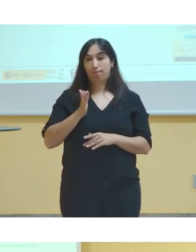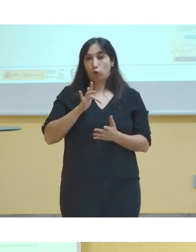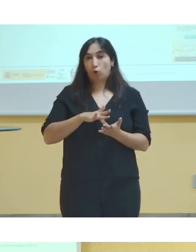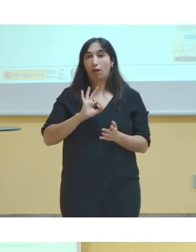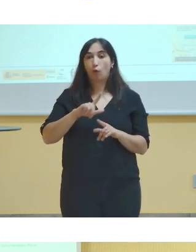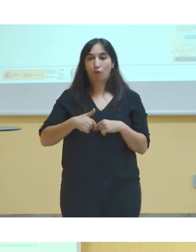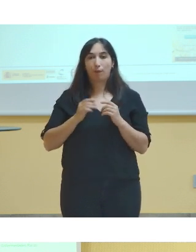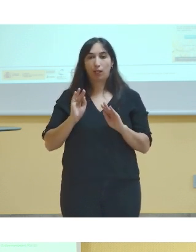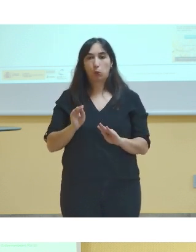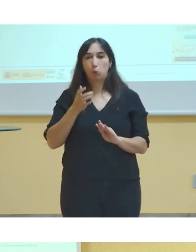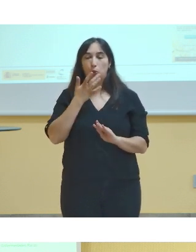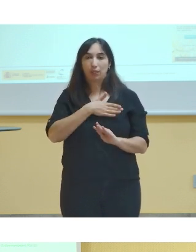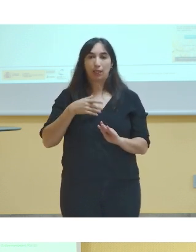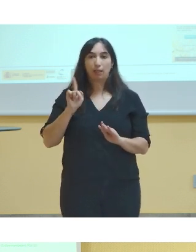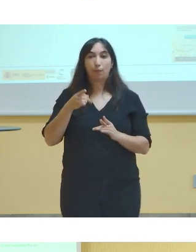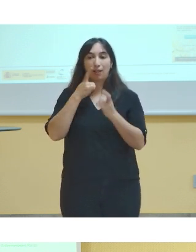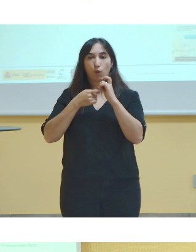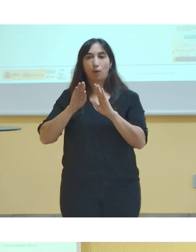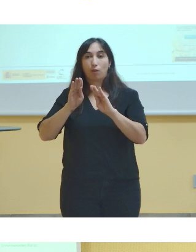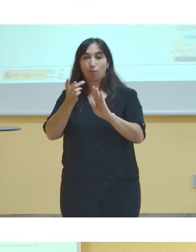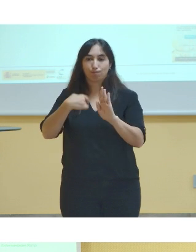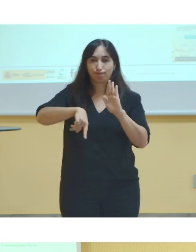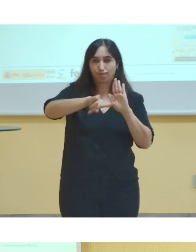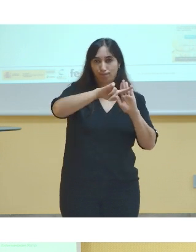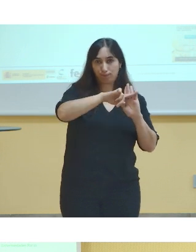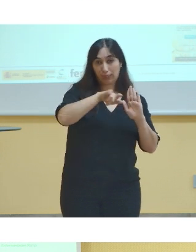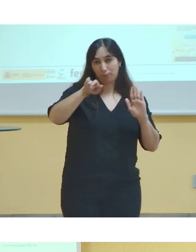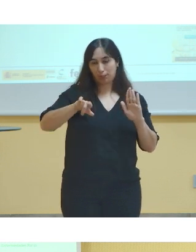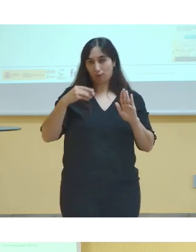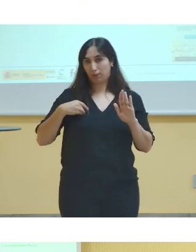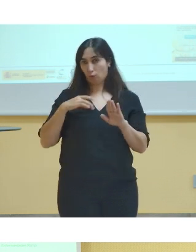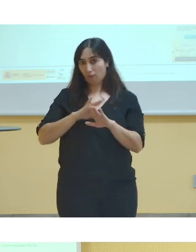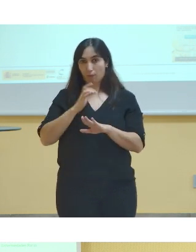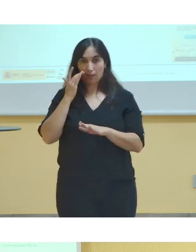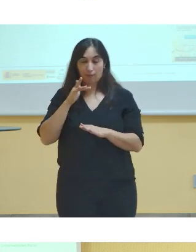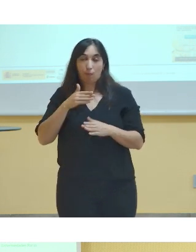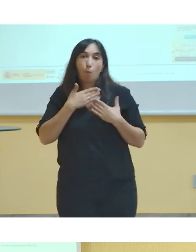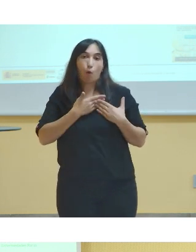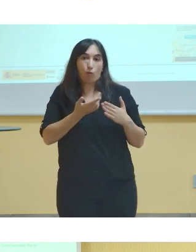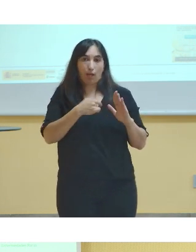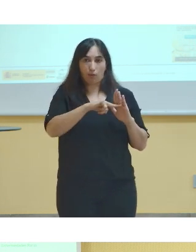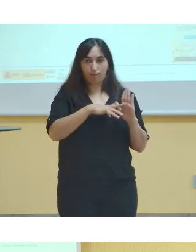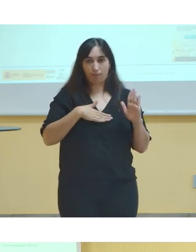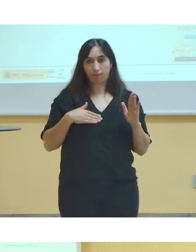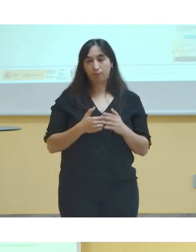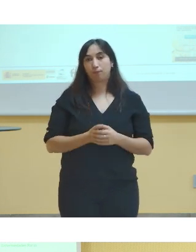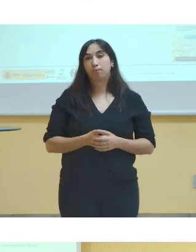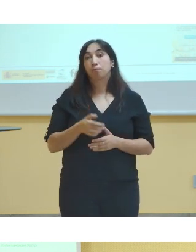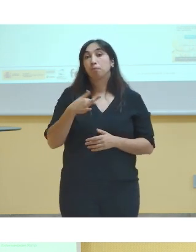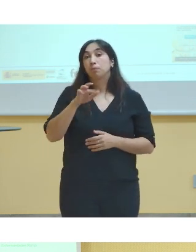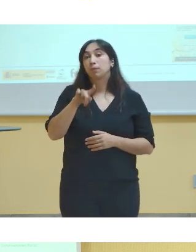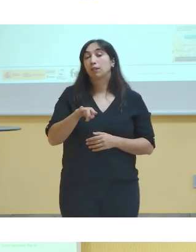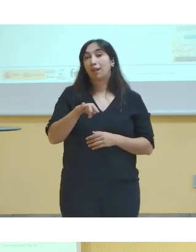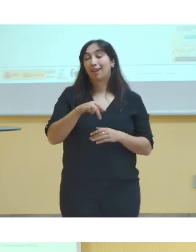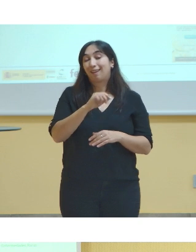un familiar que quiera incluir los datos de la persona afectada por enfermedad rara de forma voluntaria. Además, este registro